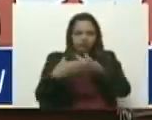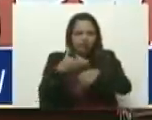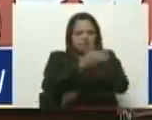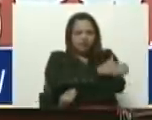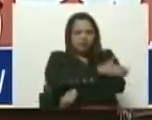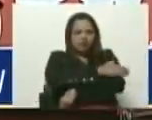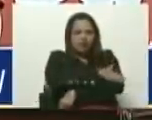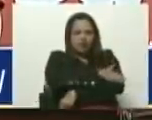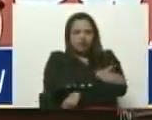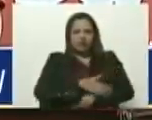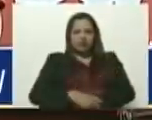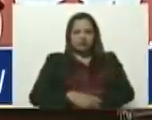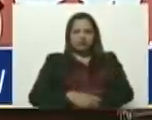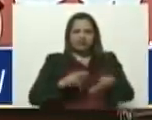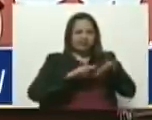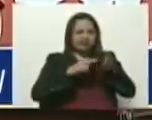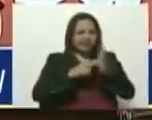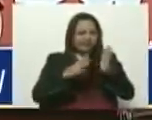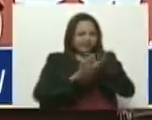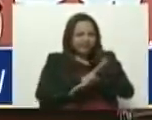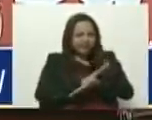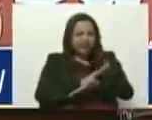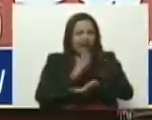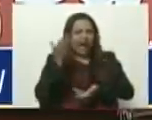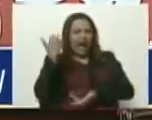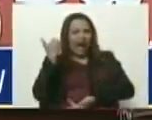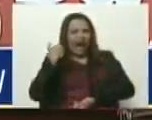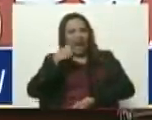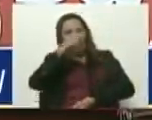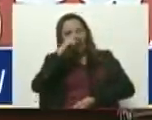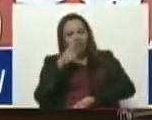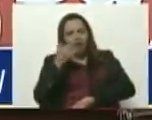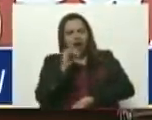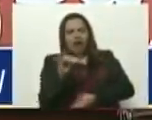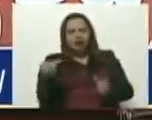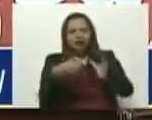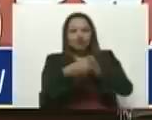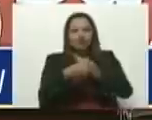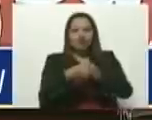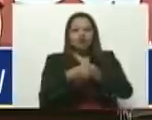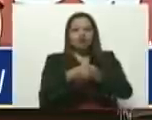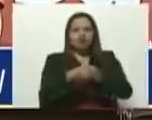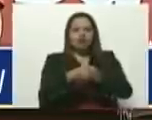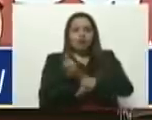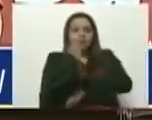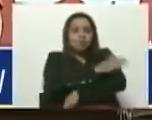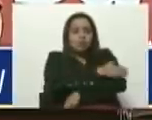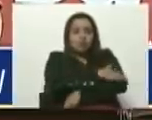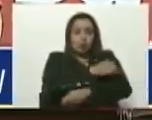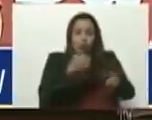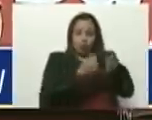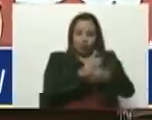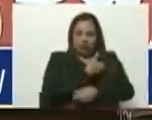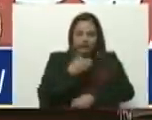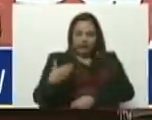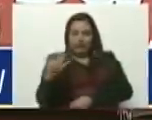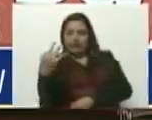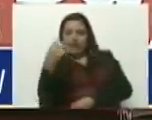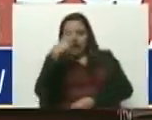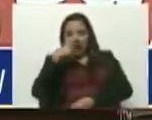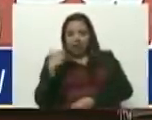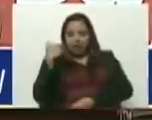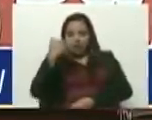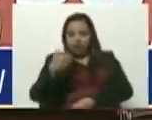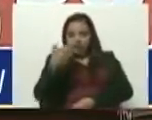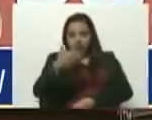de lo que significa esa derrota para ello una gran vergüenza del 30 de abril tres años ya dos años y